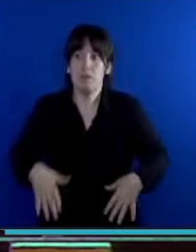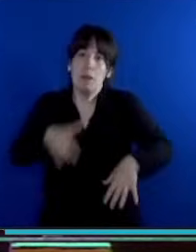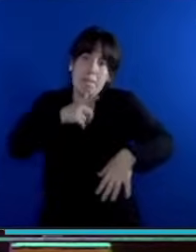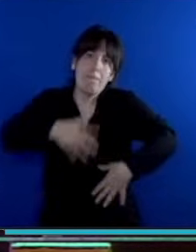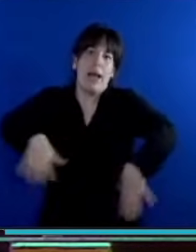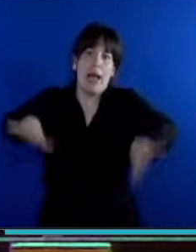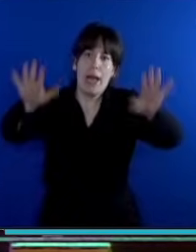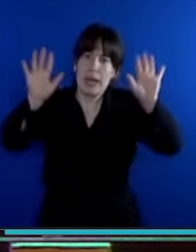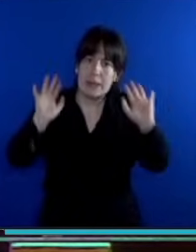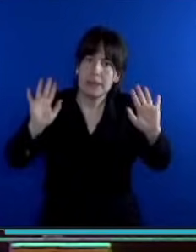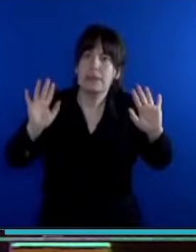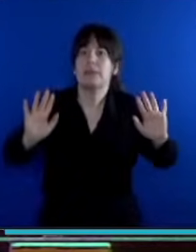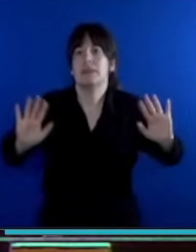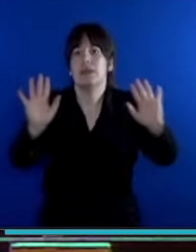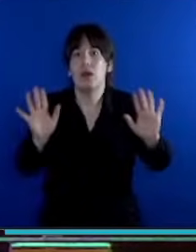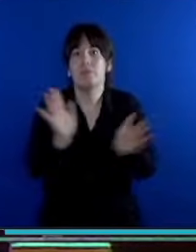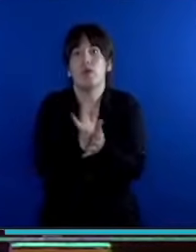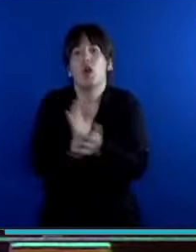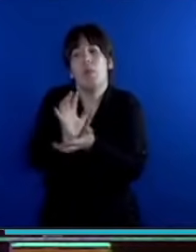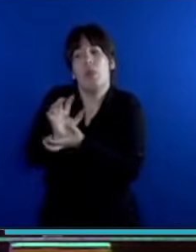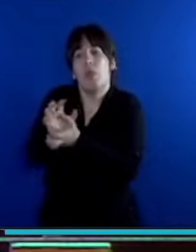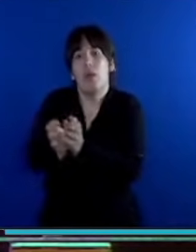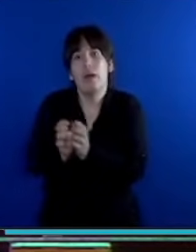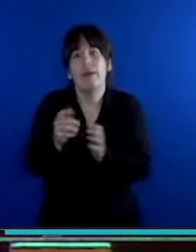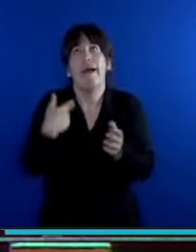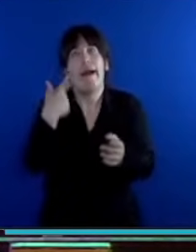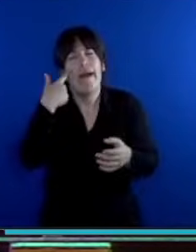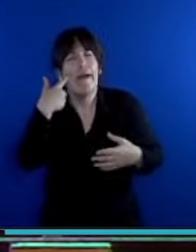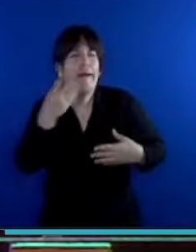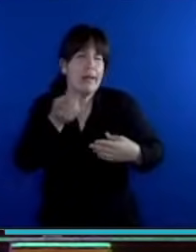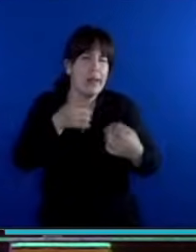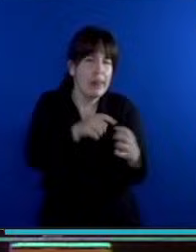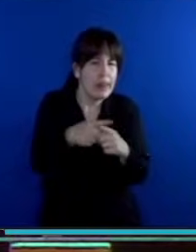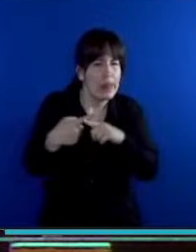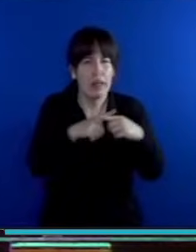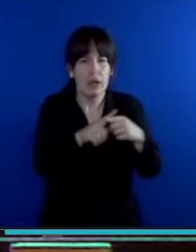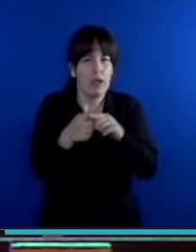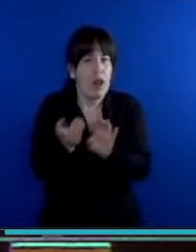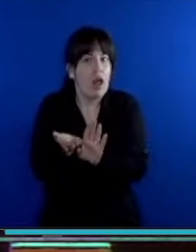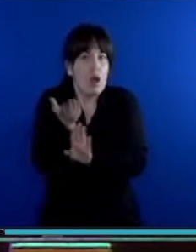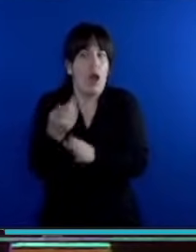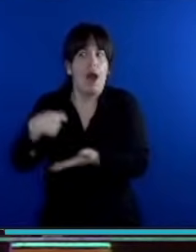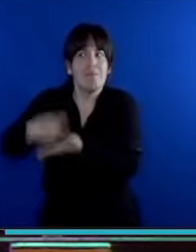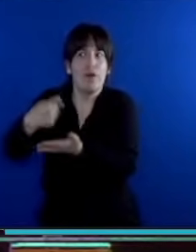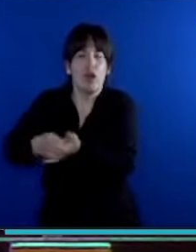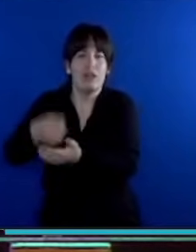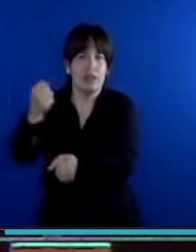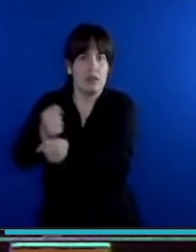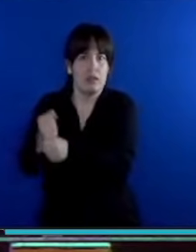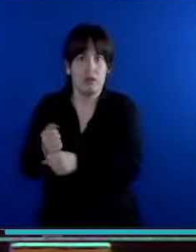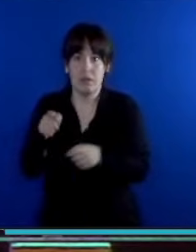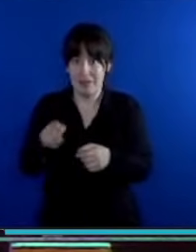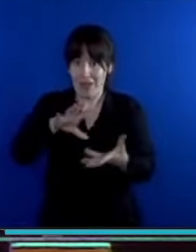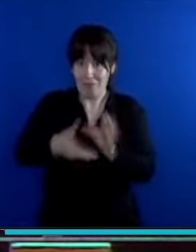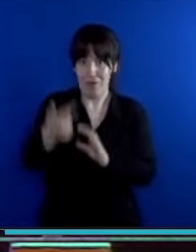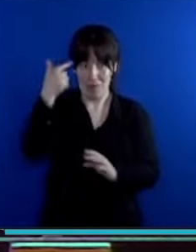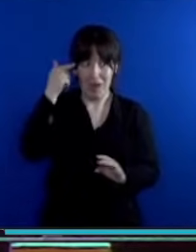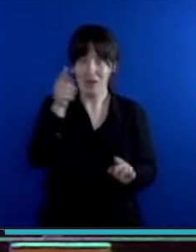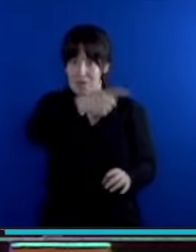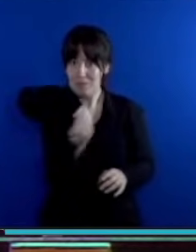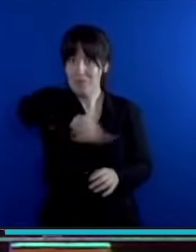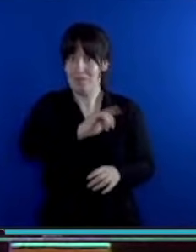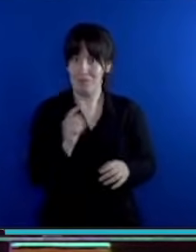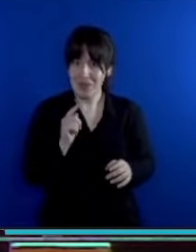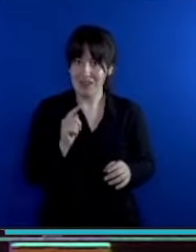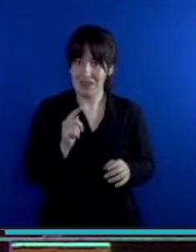ser que como es deficitario se estaría discutiendo un aumento del aporte de los trabajadores. Bueno, ¿esa es la manera en que piensan financiar